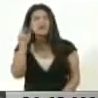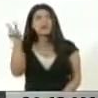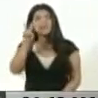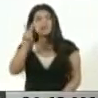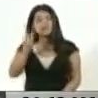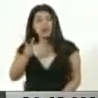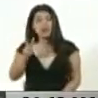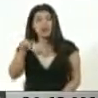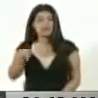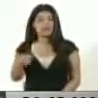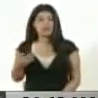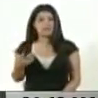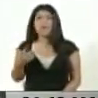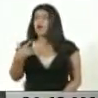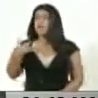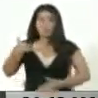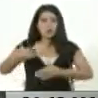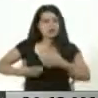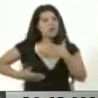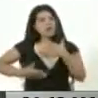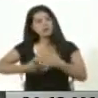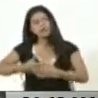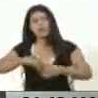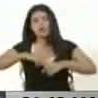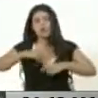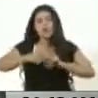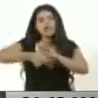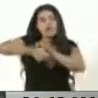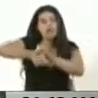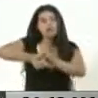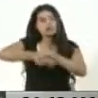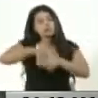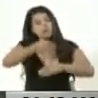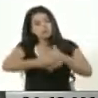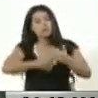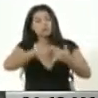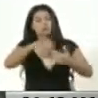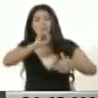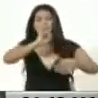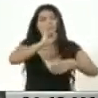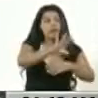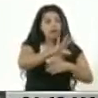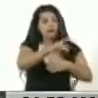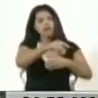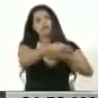lento la distribución porque tenemos ese bloqueo. Eso es lo que van a pedir esos diputados allá,